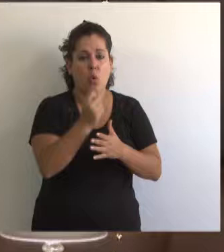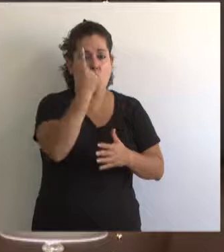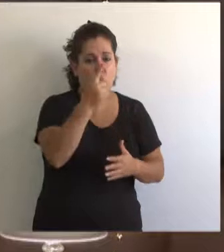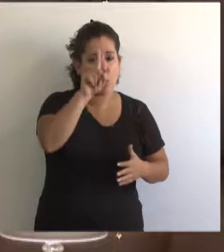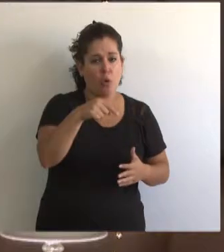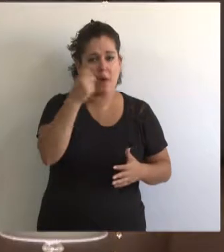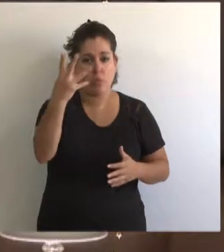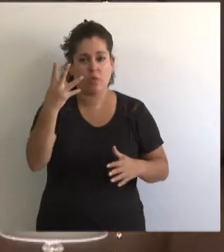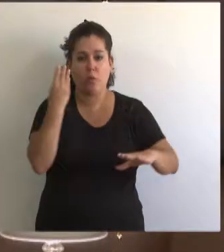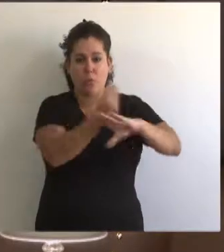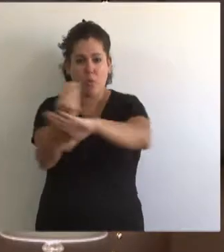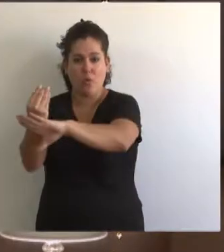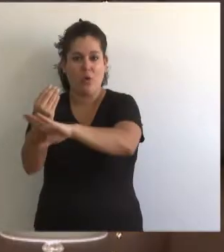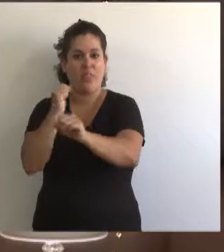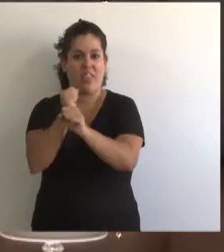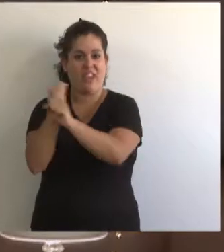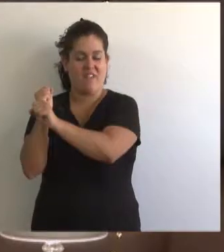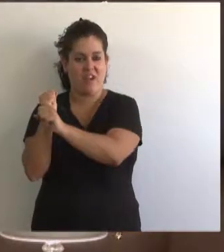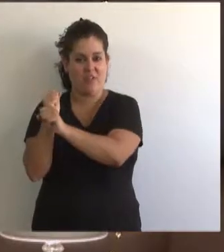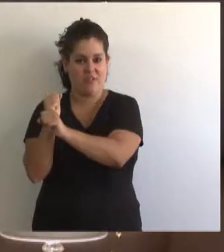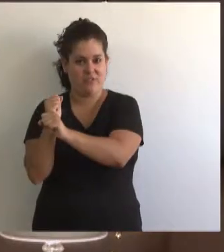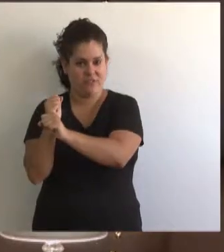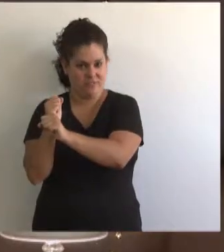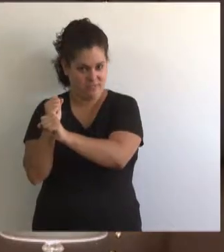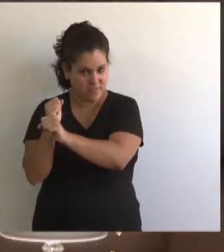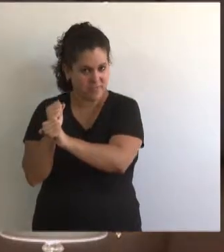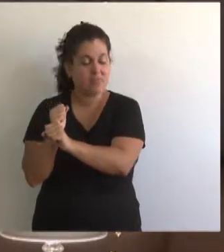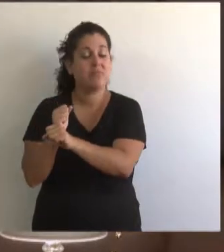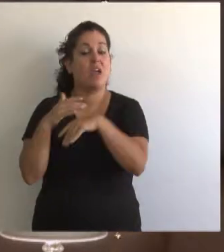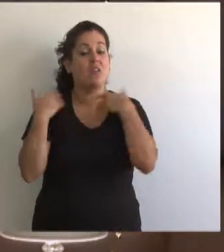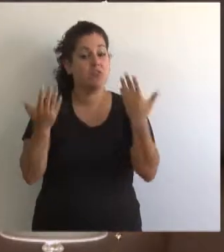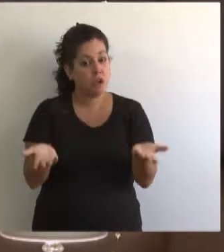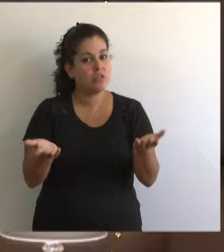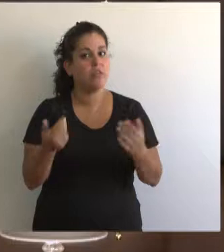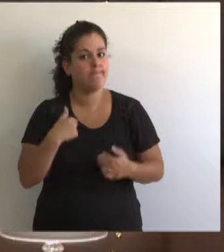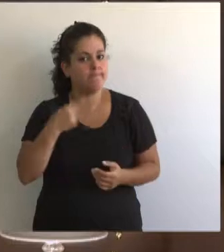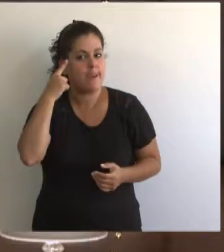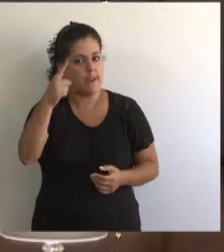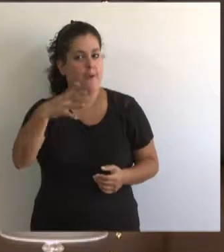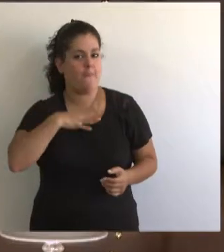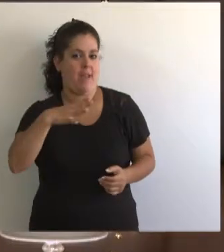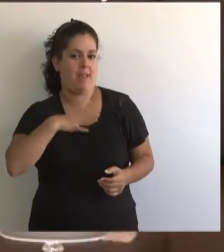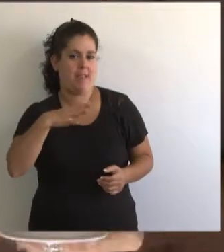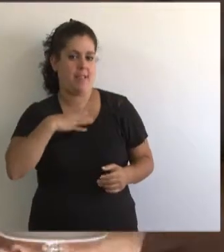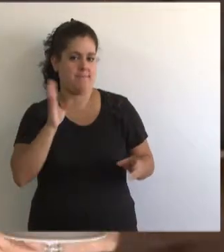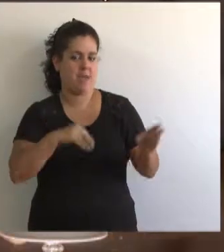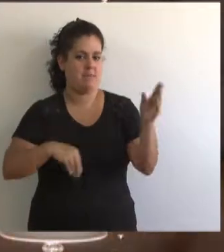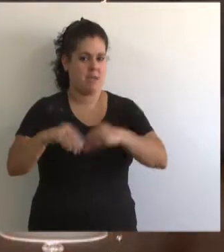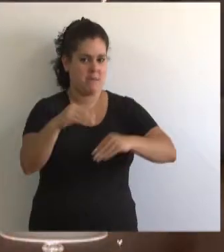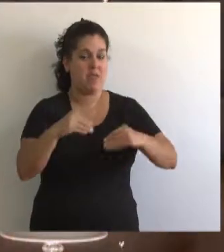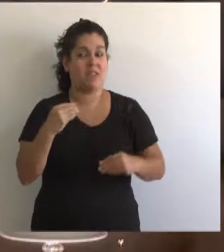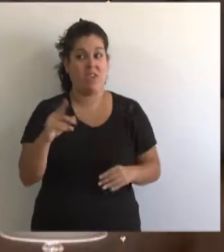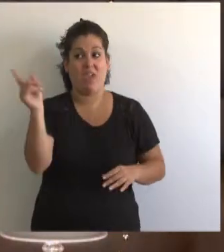se genera 1,4 puestos de mano de obra en el resto de la economía. Entonces, ¿qué es lo que está